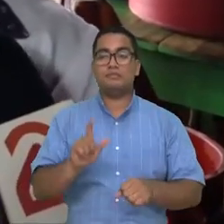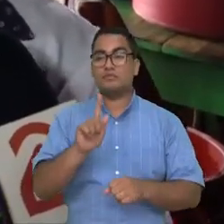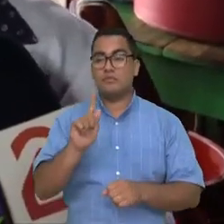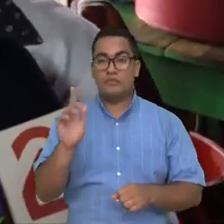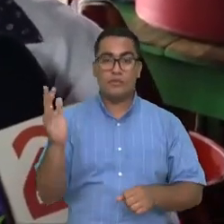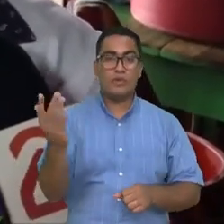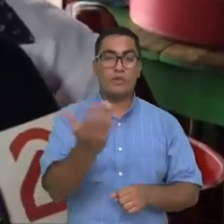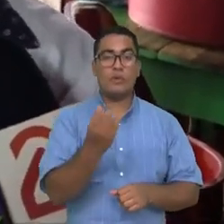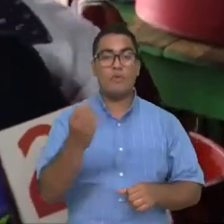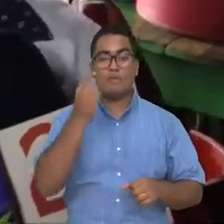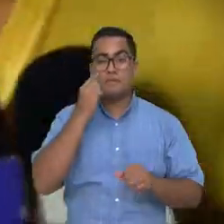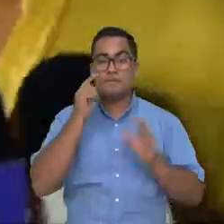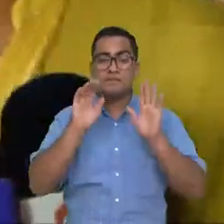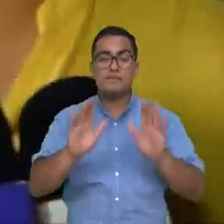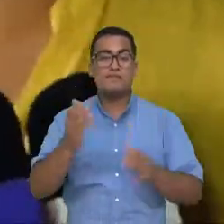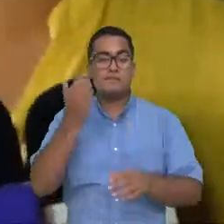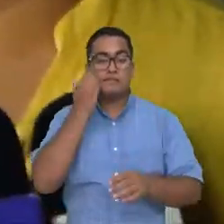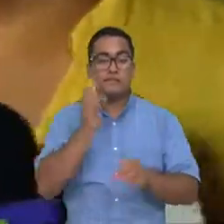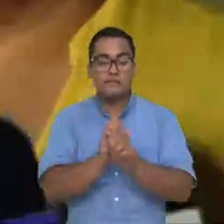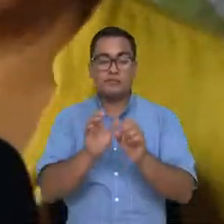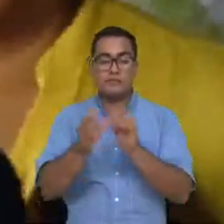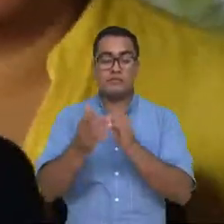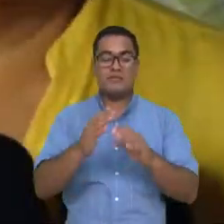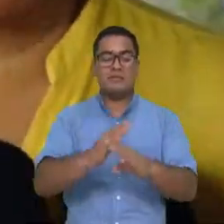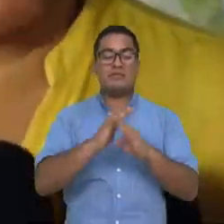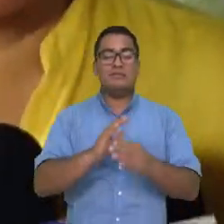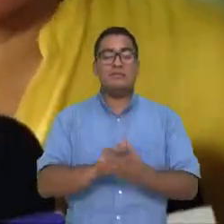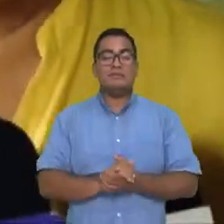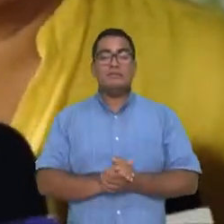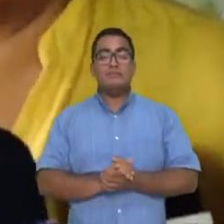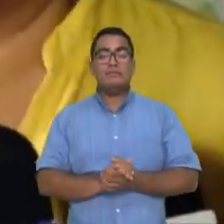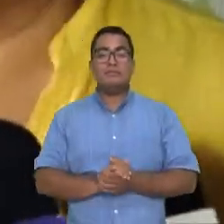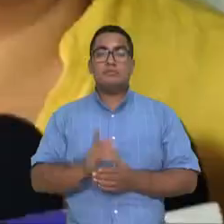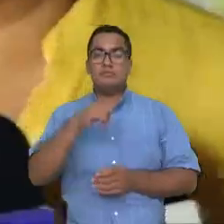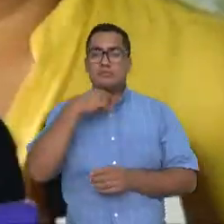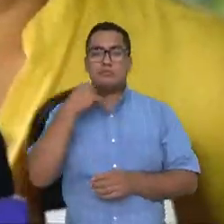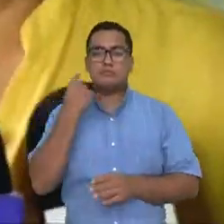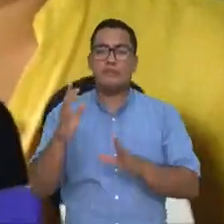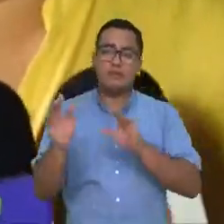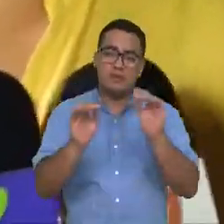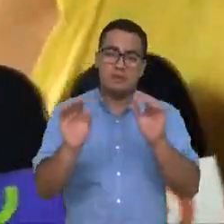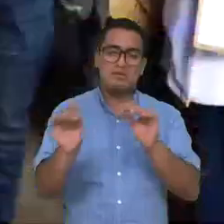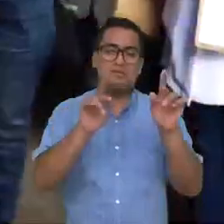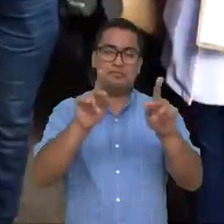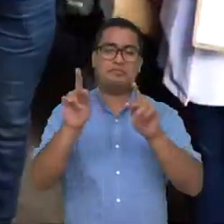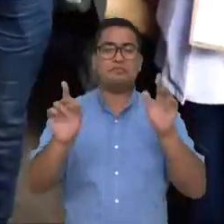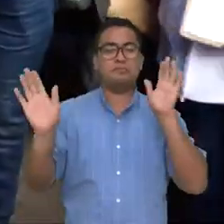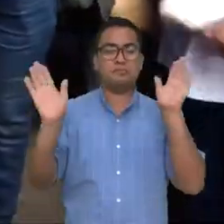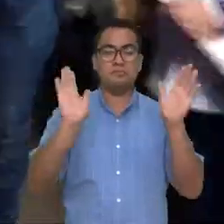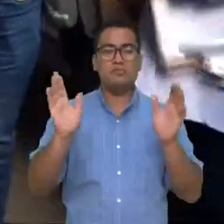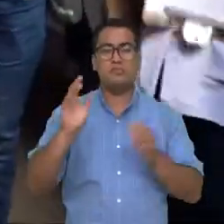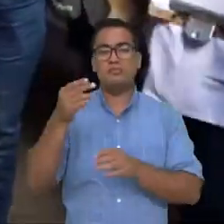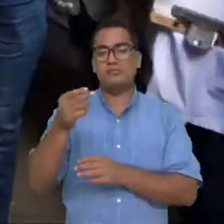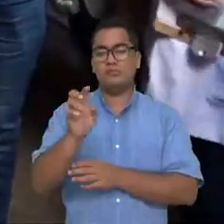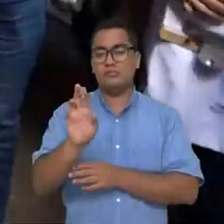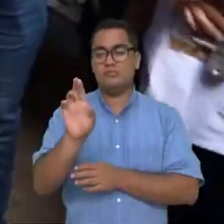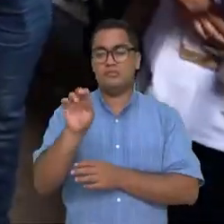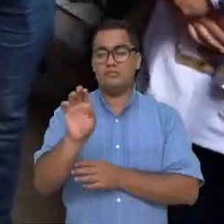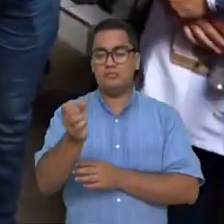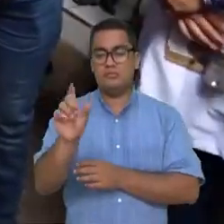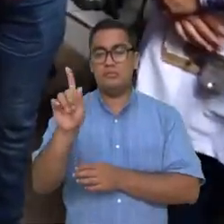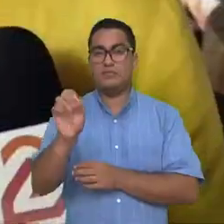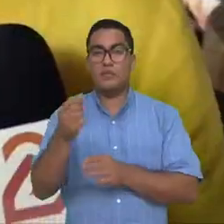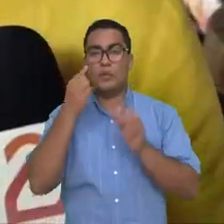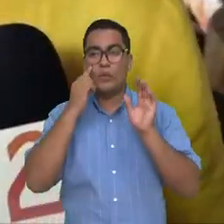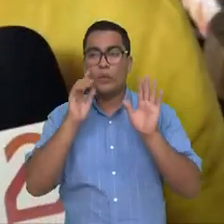poder prevenir esta enfermedad. Precisamente platicando pues con los comerciantes del mercado Ernesto Fernández para darle a conocer las